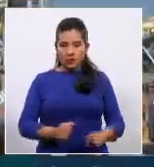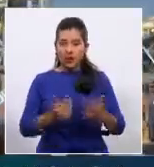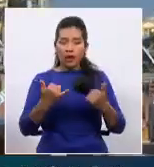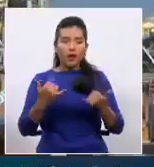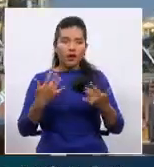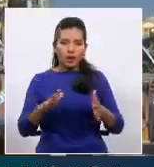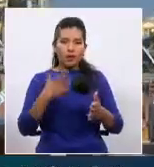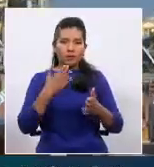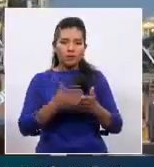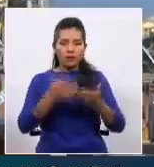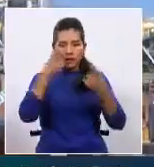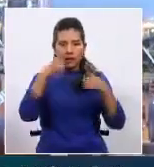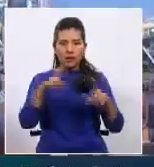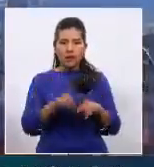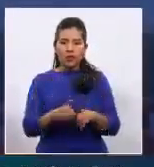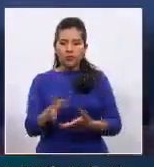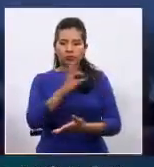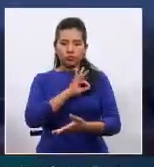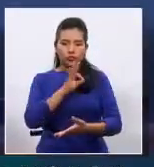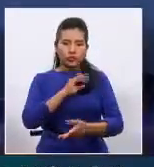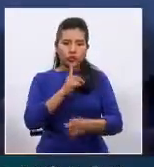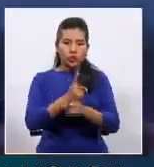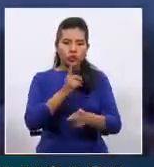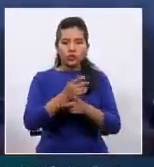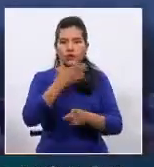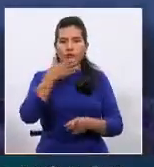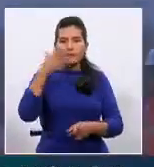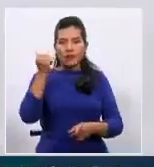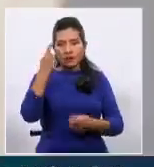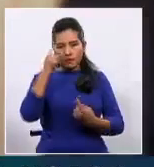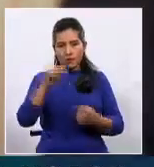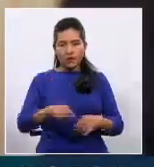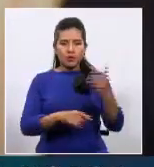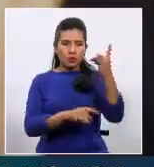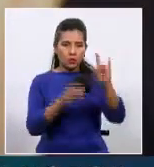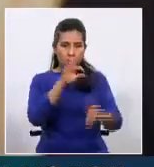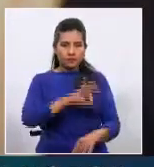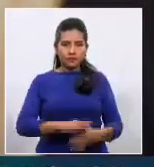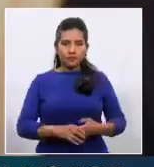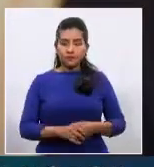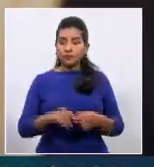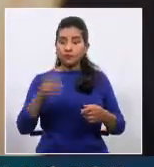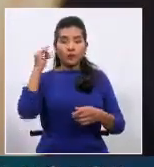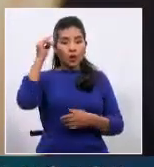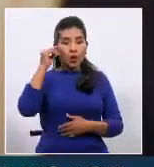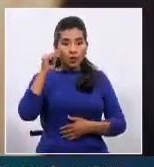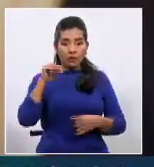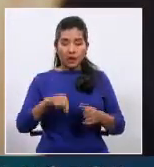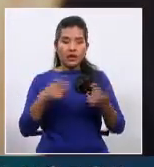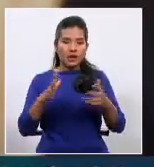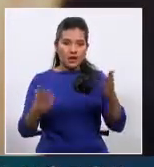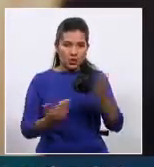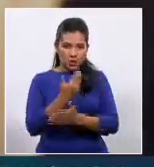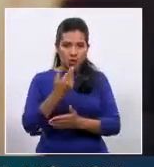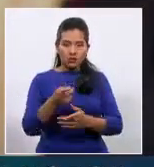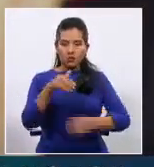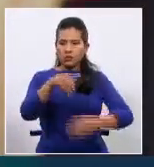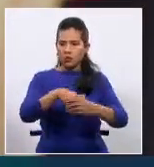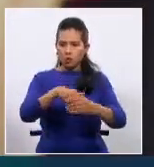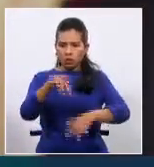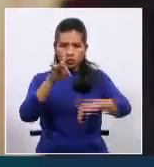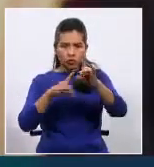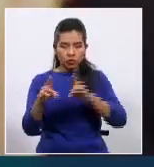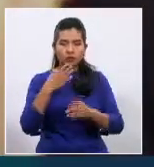adicionales por este concepto e indicó garcé nuestro gobierno democráticamente electo a través de